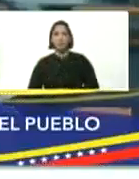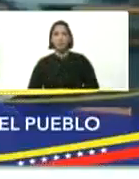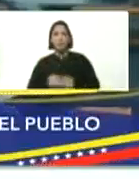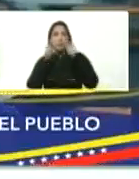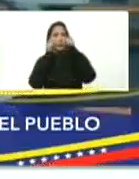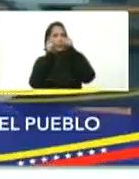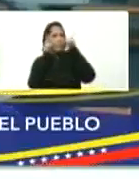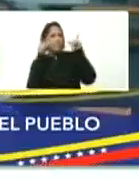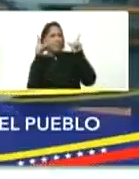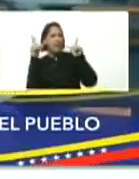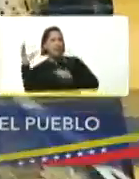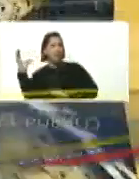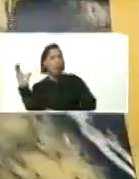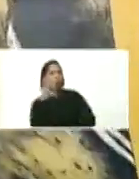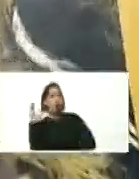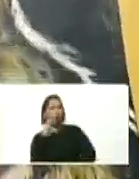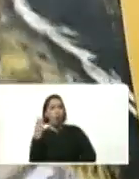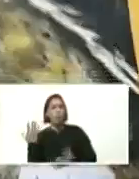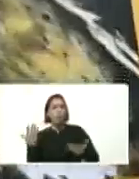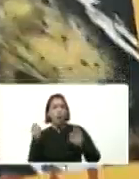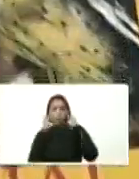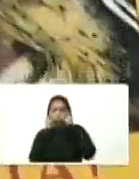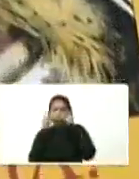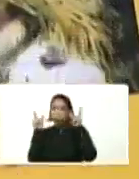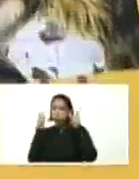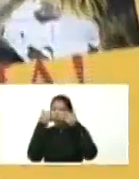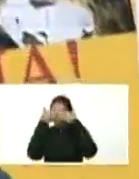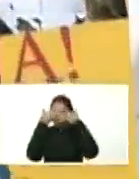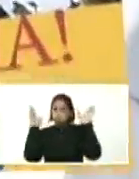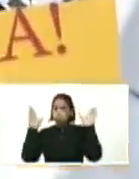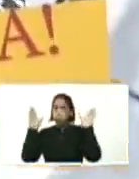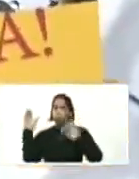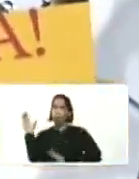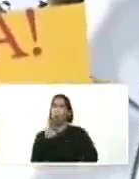¡Despierta Colombia! ¡Despierta Colombia!